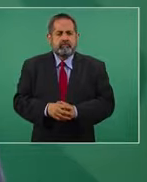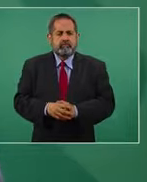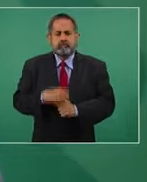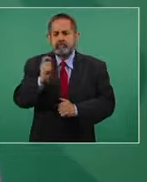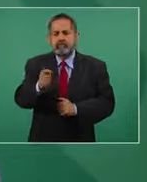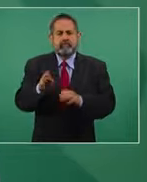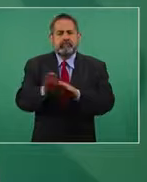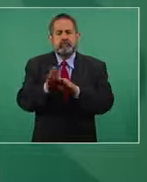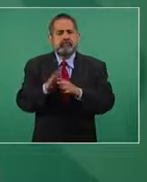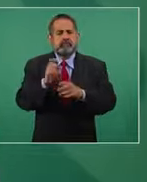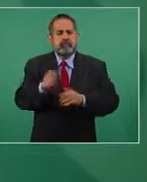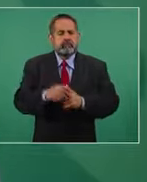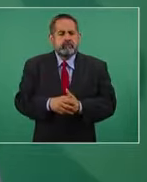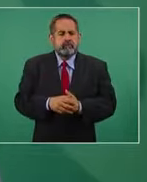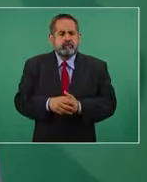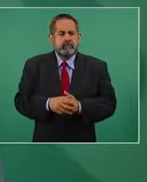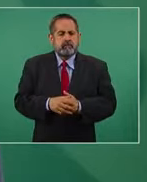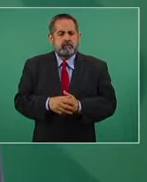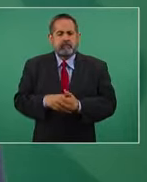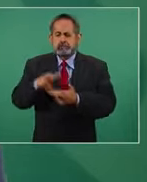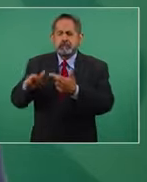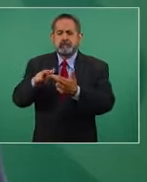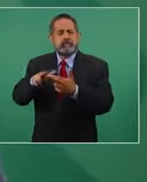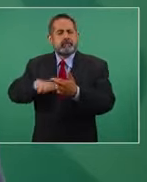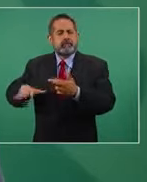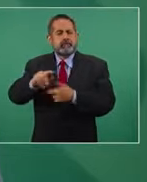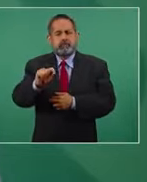es lo que sucede en la región Triqui.